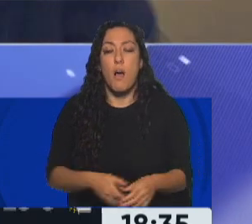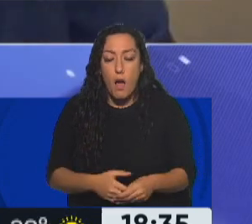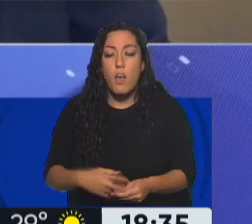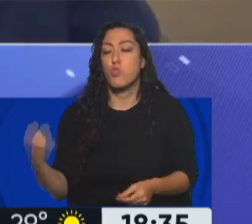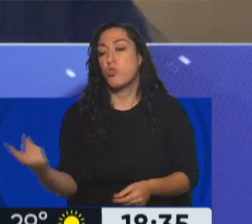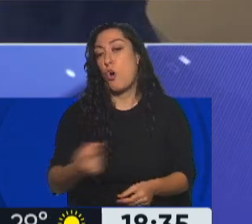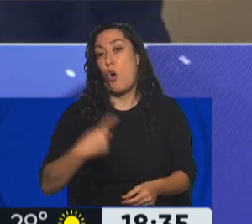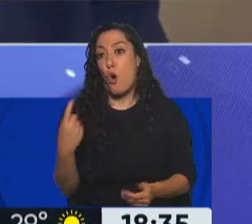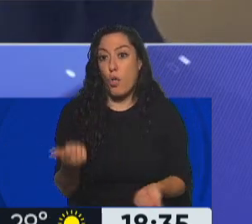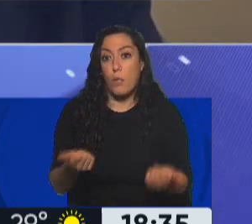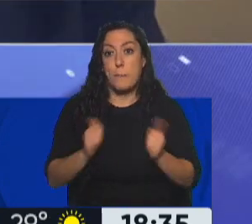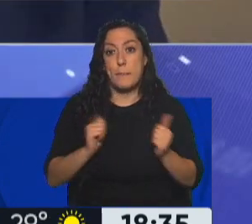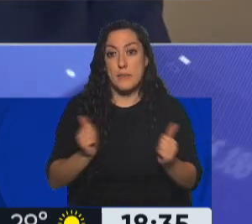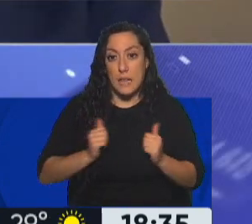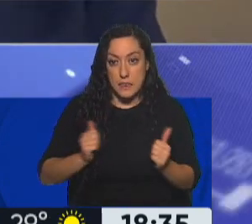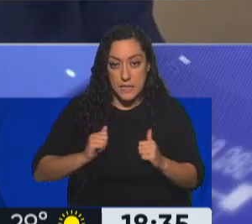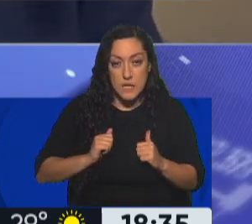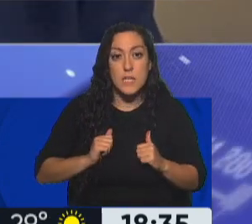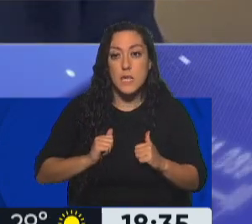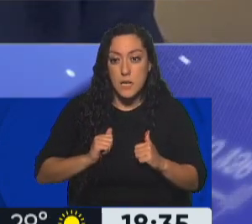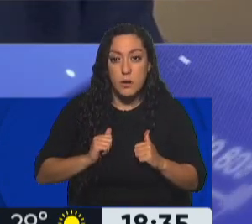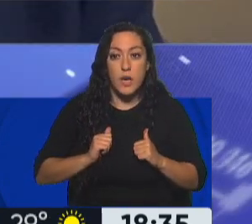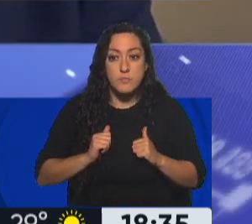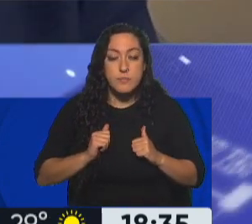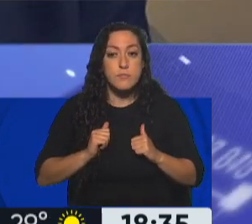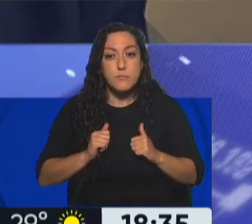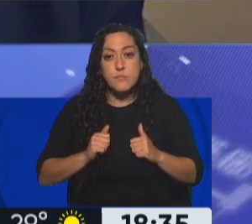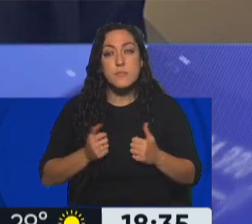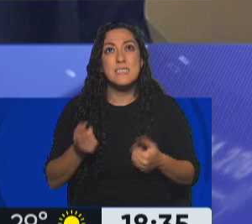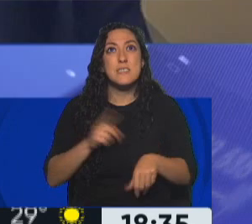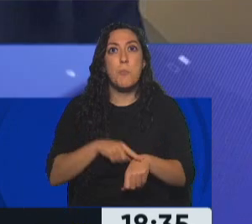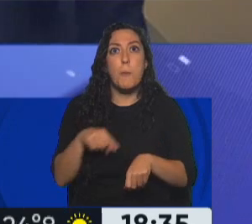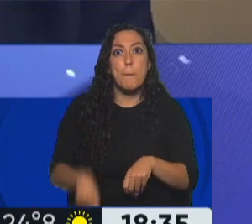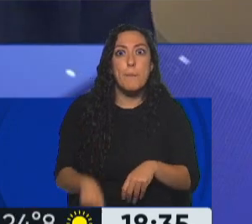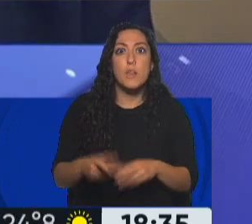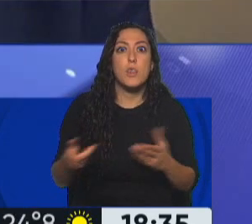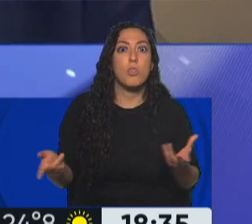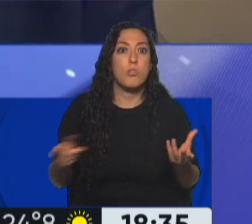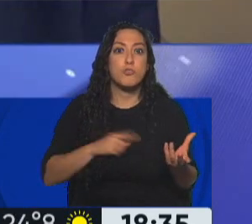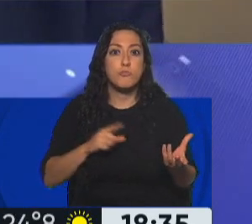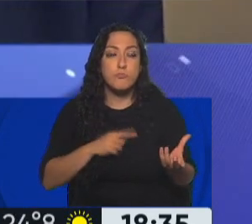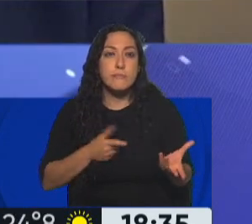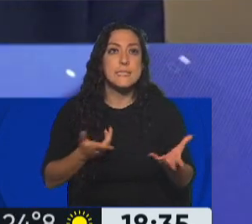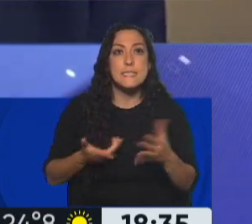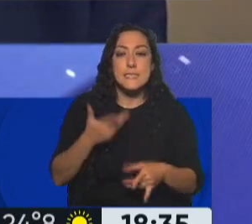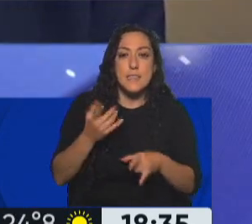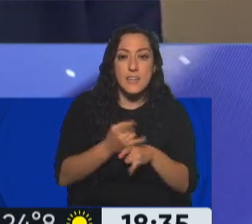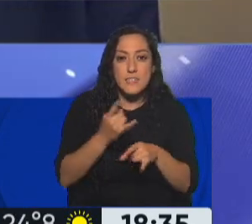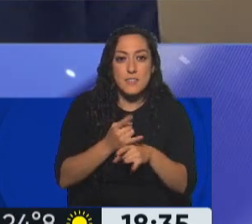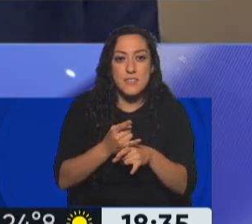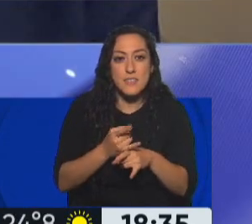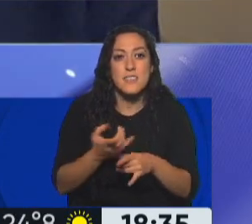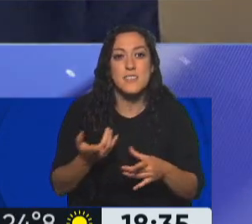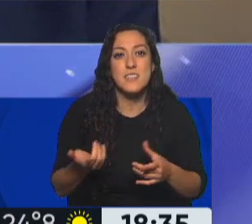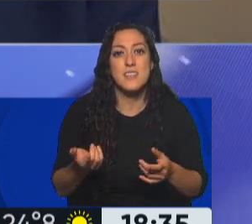mucha expectativa, ¿no? Y creo que siempre en estos momentos hay especulaciones, nombres y